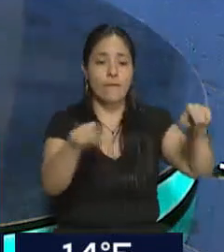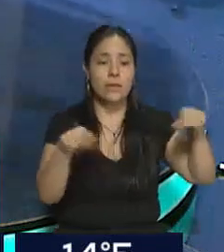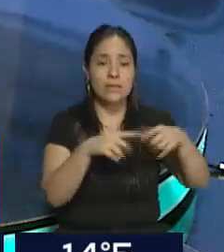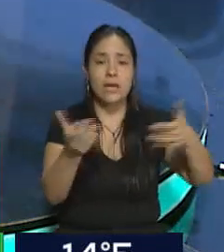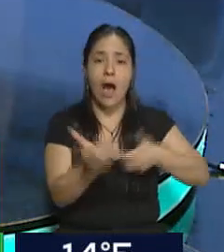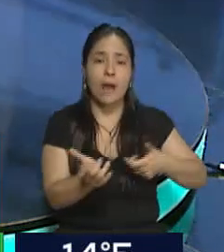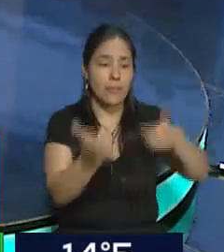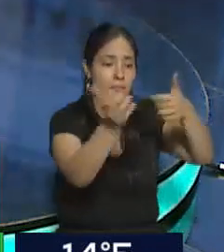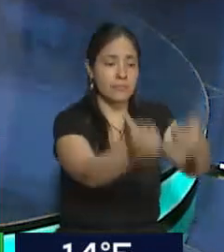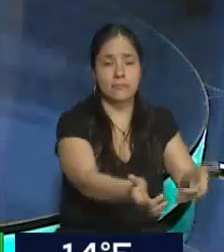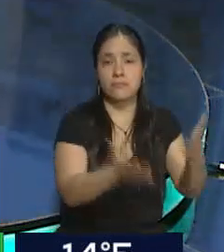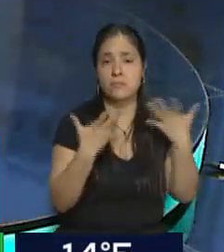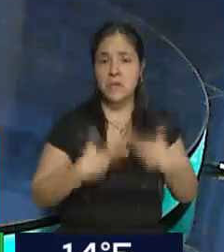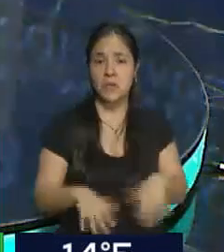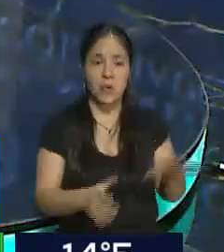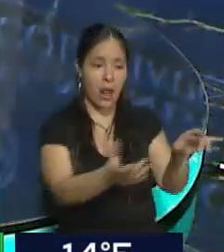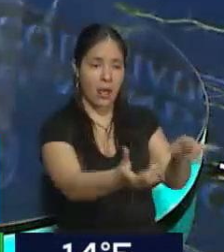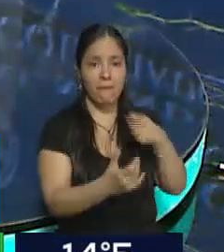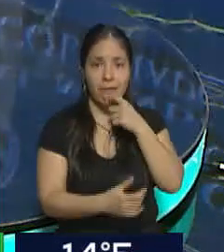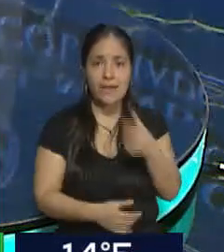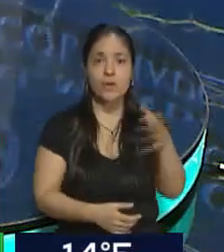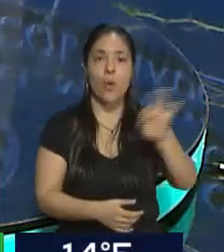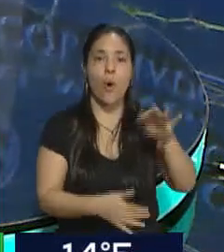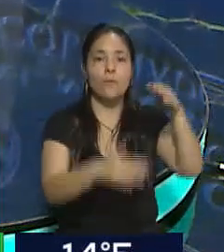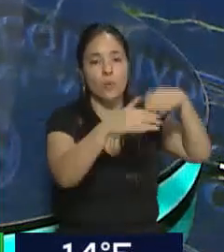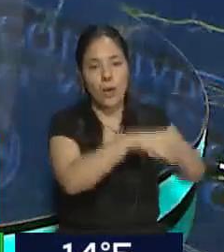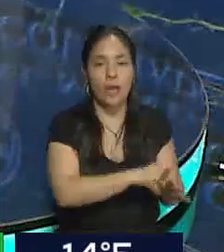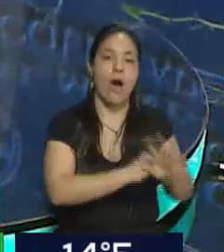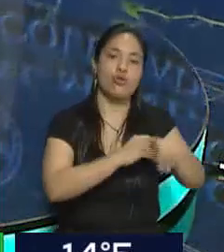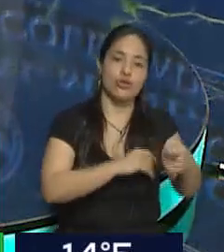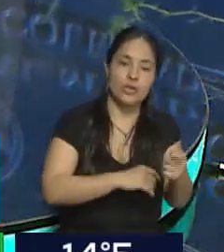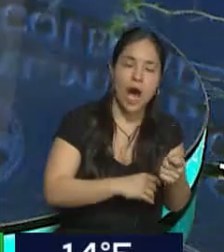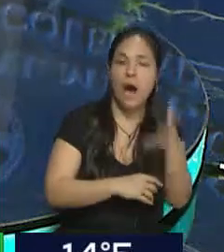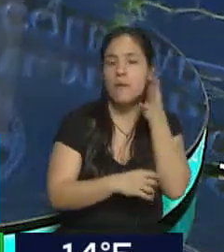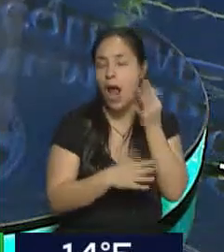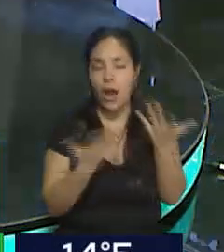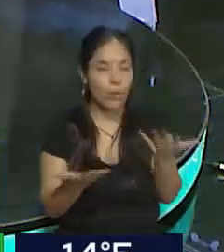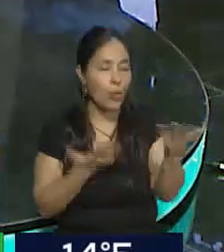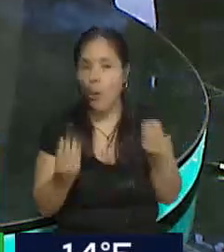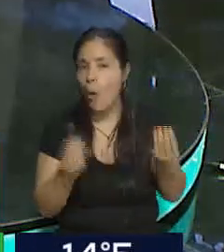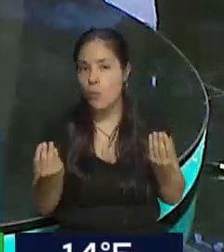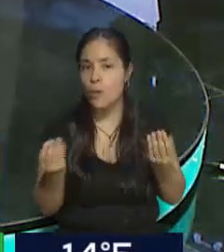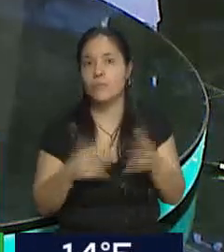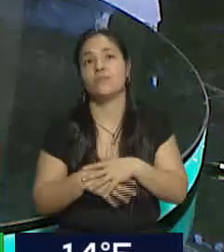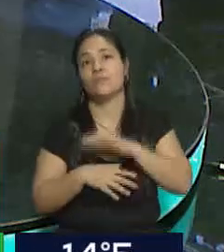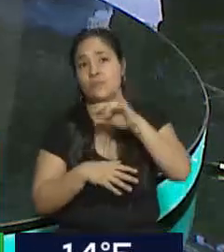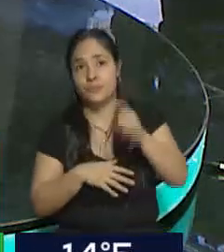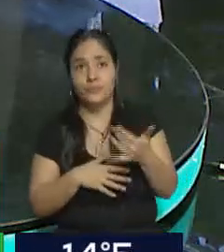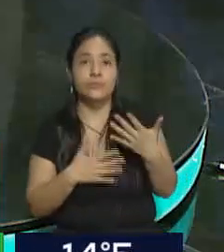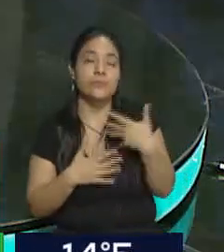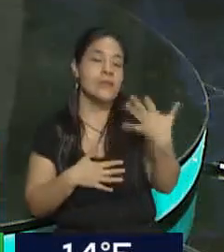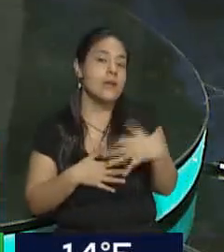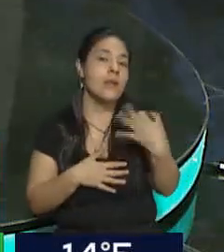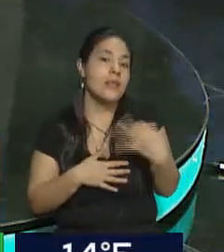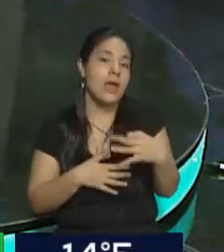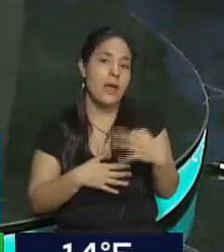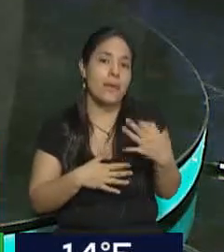vitrina bajo llave en algún lugar digamos más asegurada eso se sabe juanma sí tenía que estar lo decimos potencial Tenía que estar